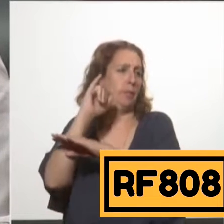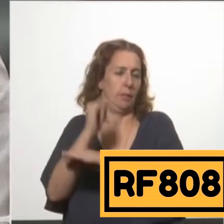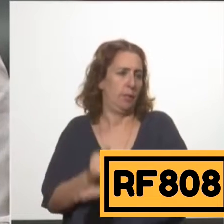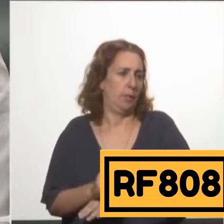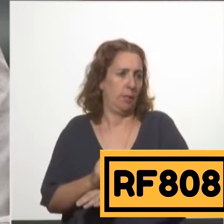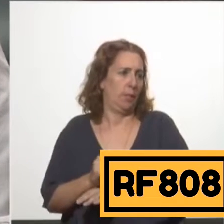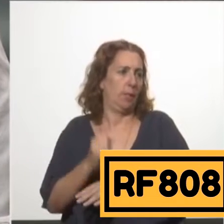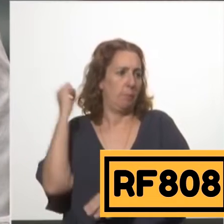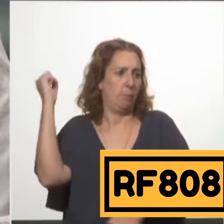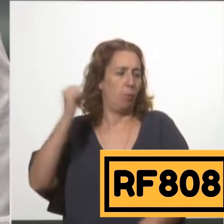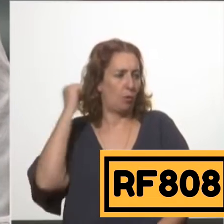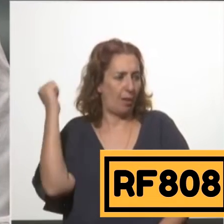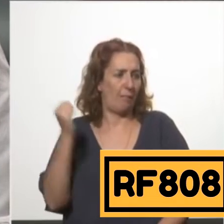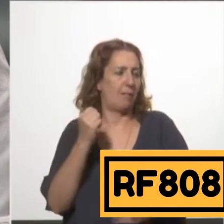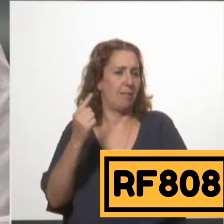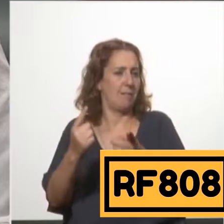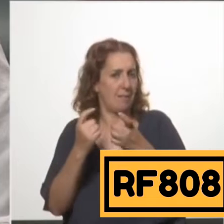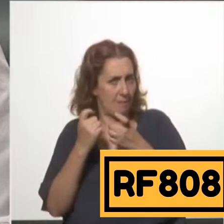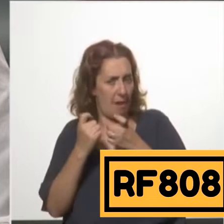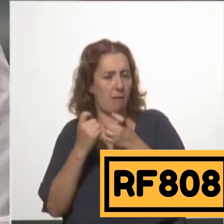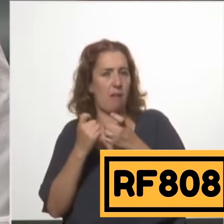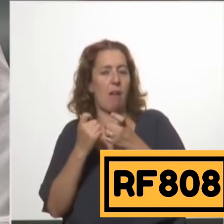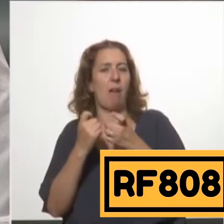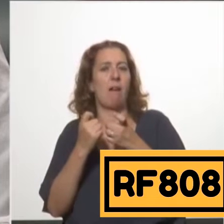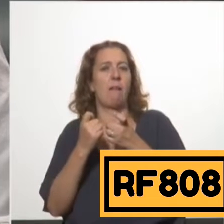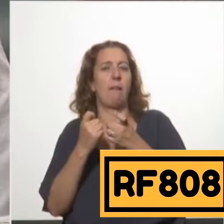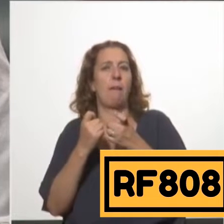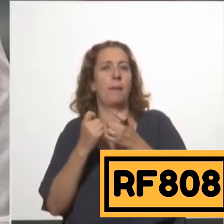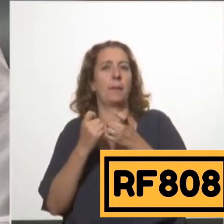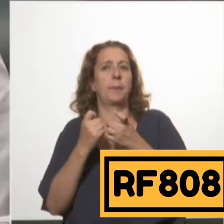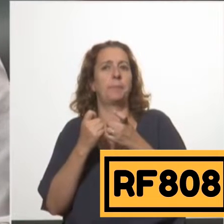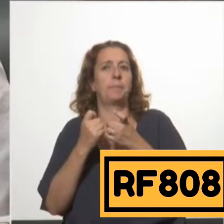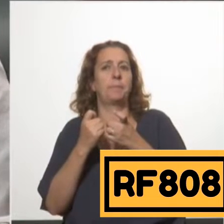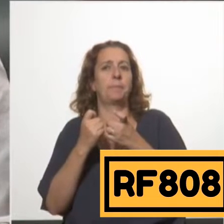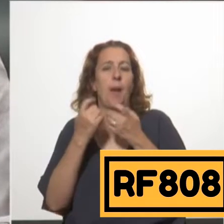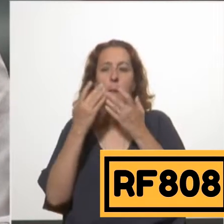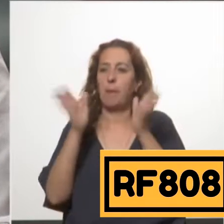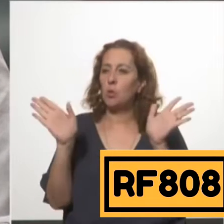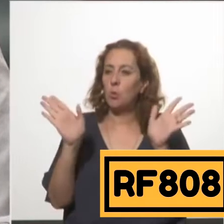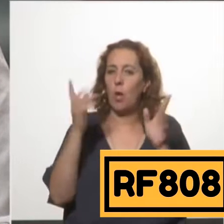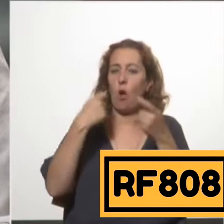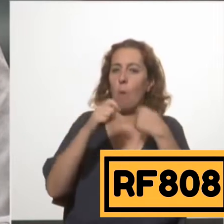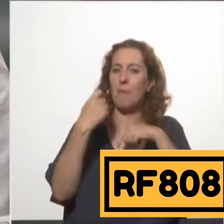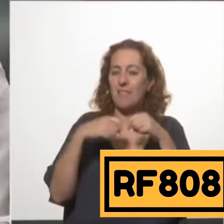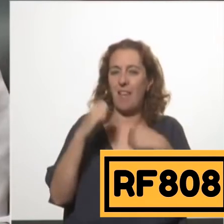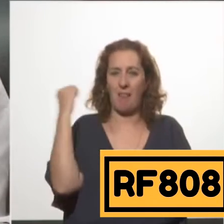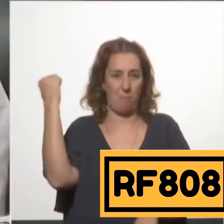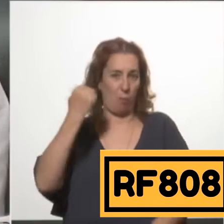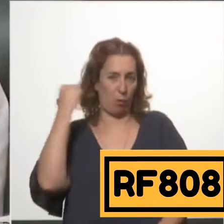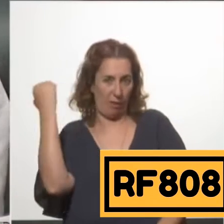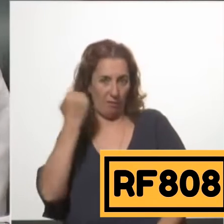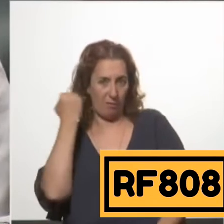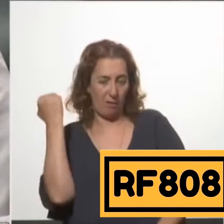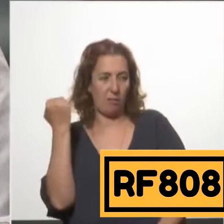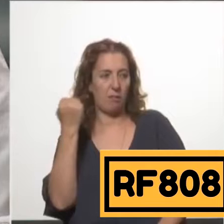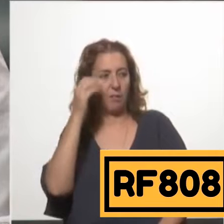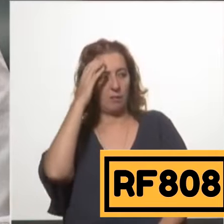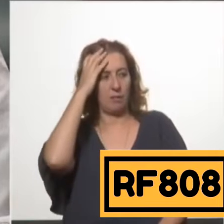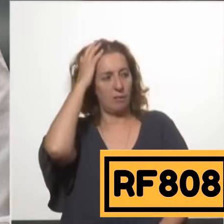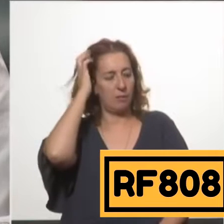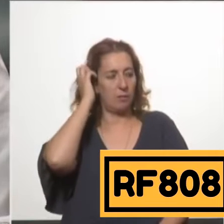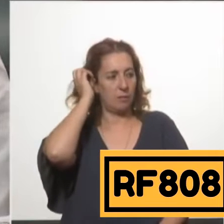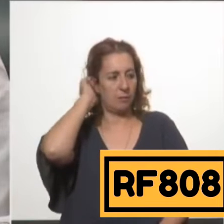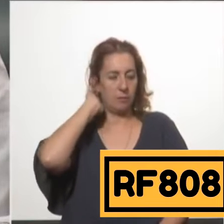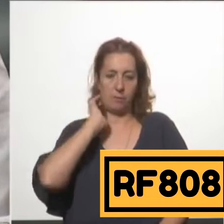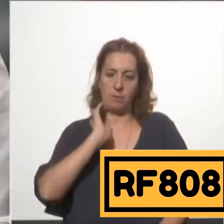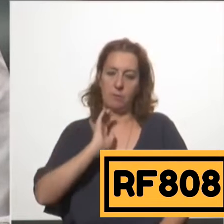importante y necesaria para su viabilidad económica. La apertura comercial es importante para algunos sectores, sobre